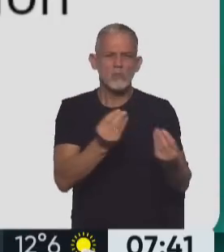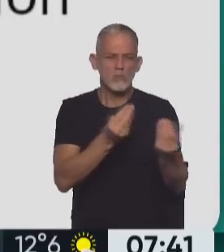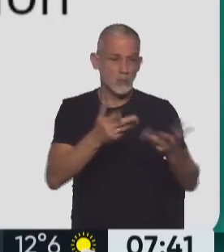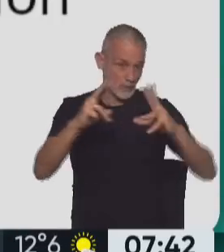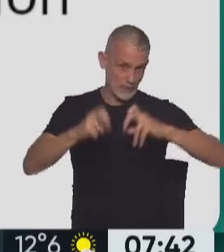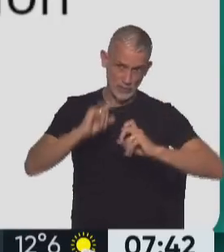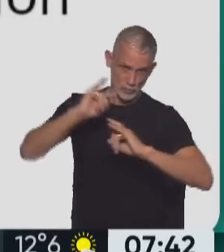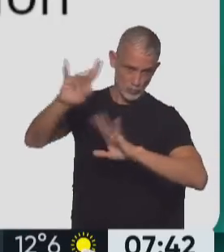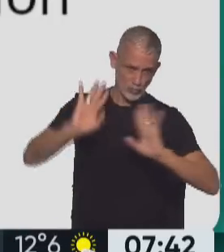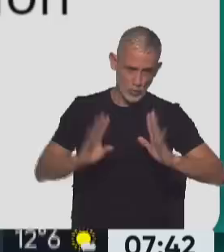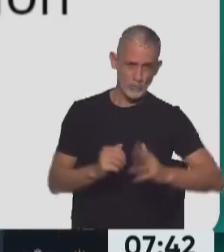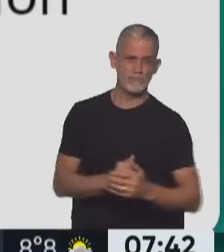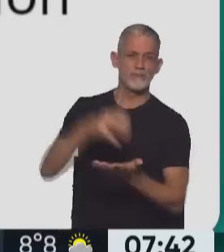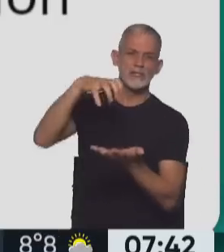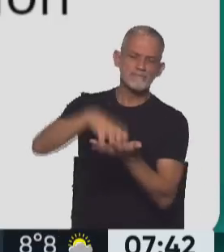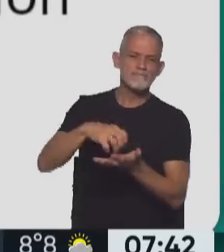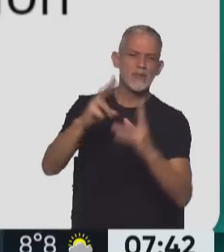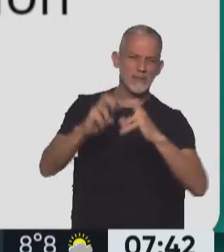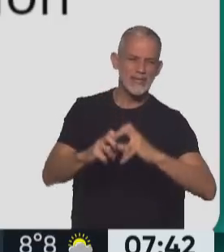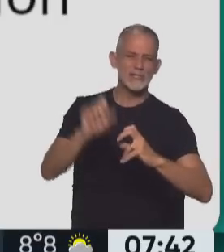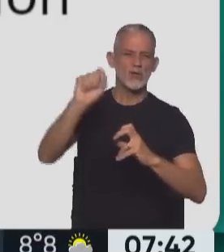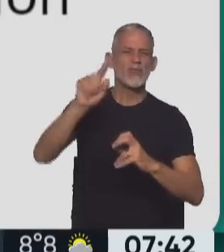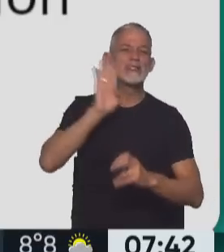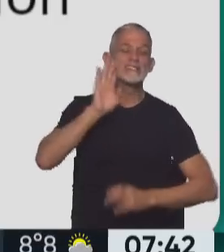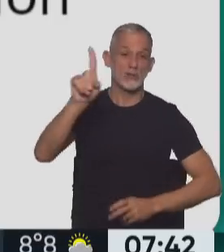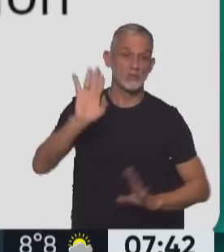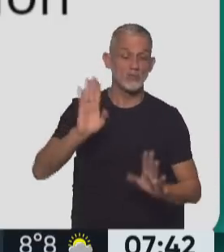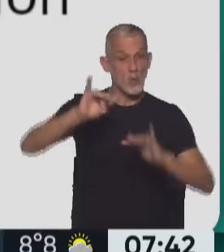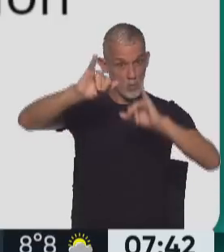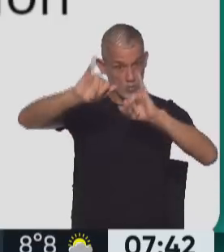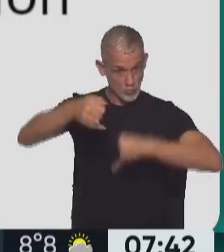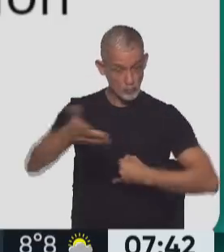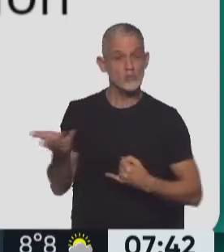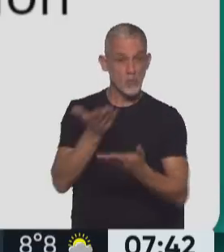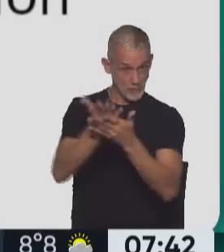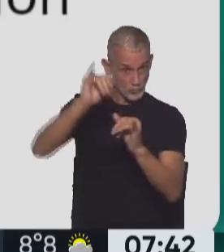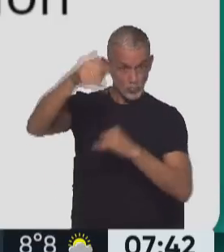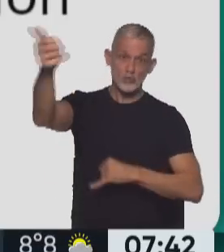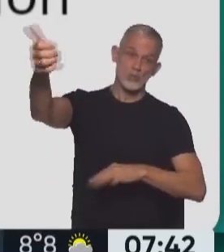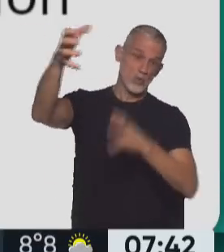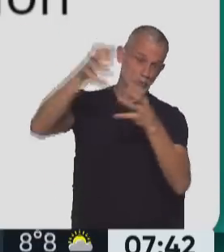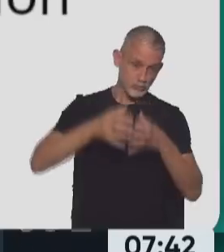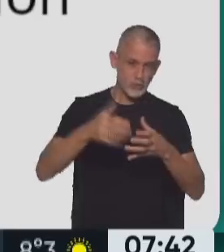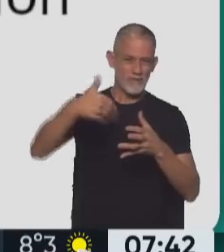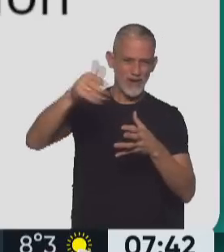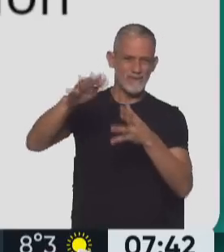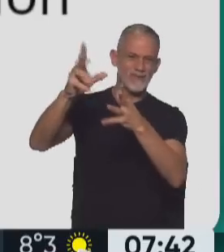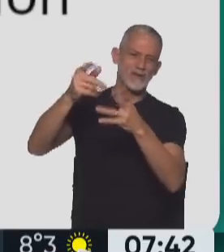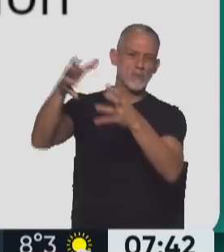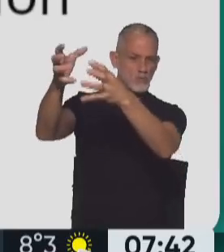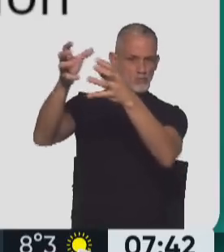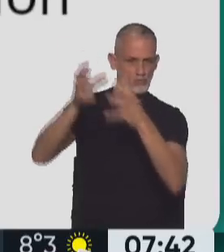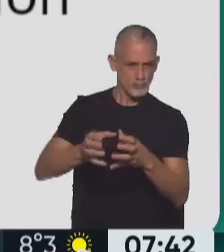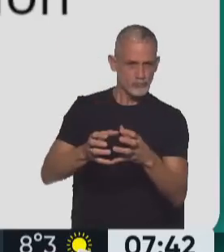Valencia. La Agencia Federal de Investigación e Inteligencia de Estados Unidos aceptó nuestra petición y en las próximas horas una